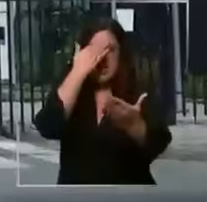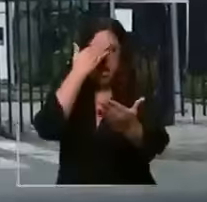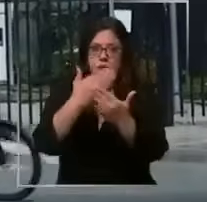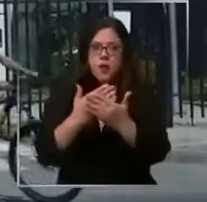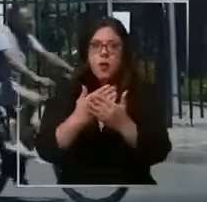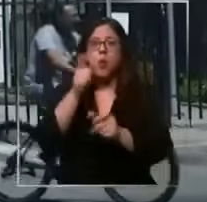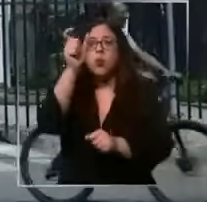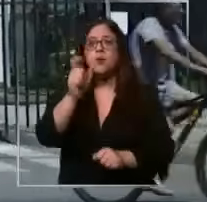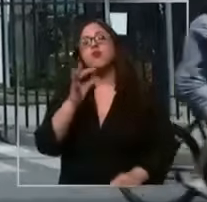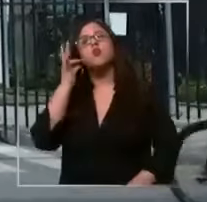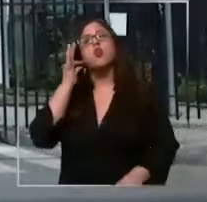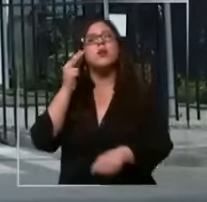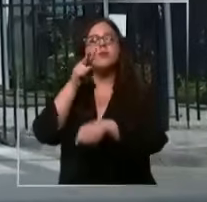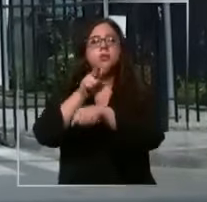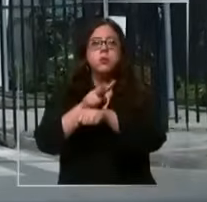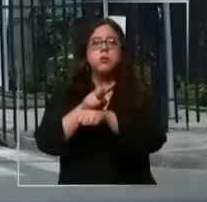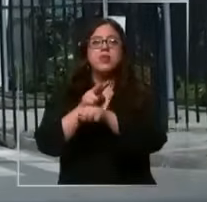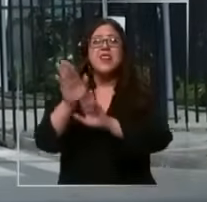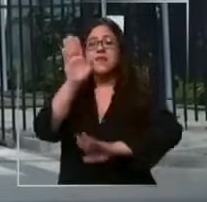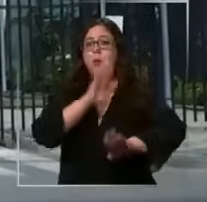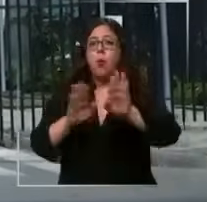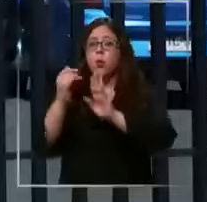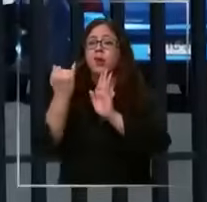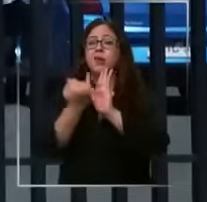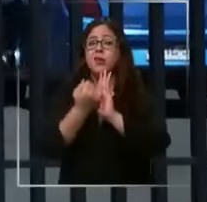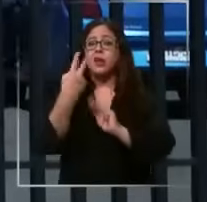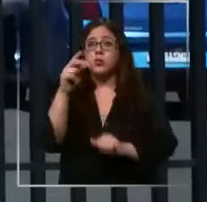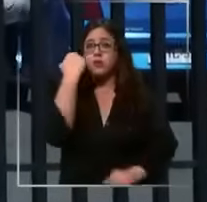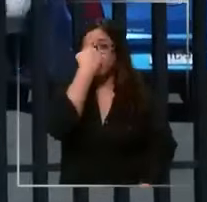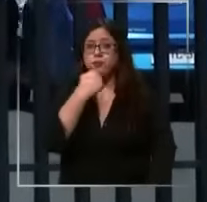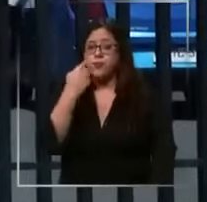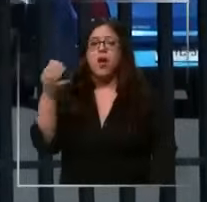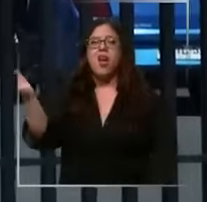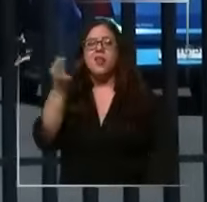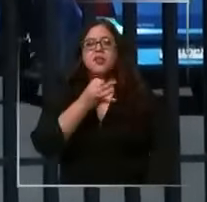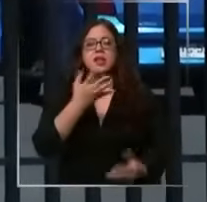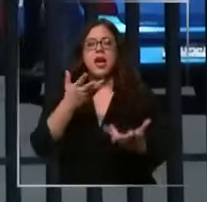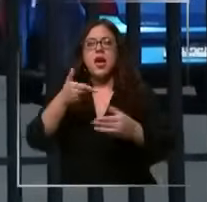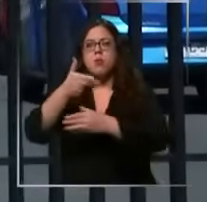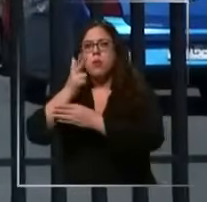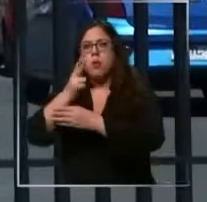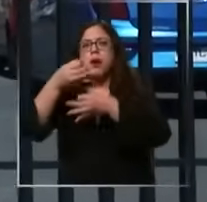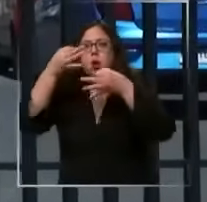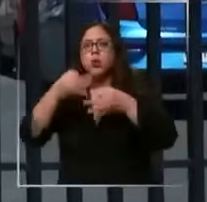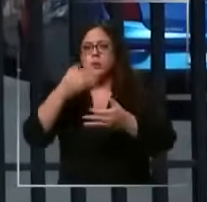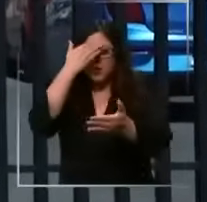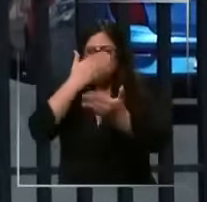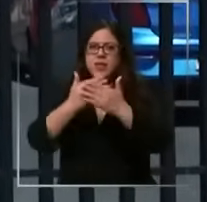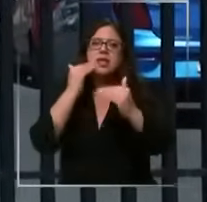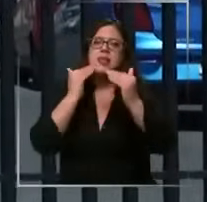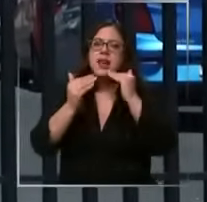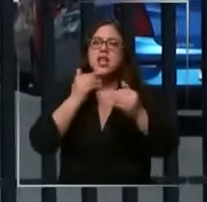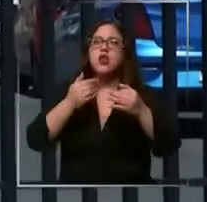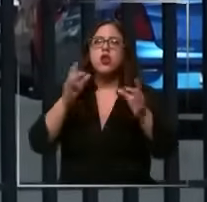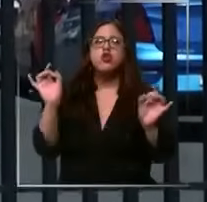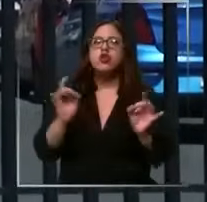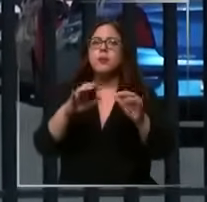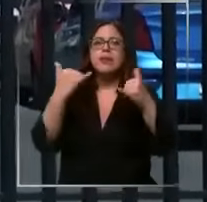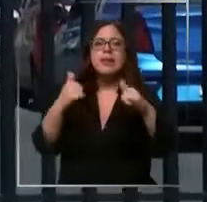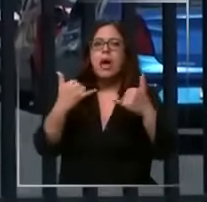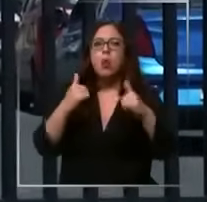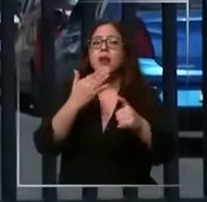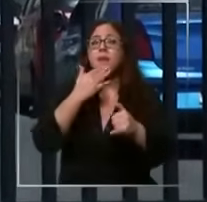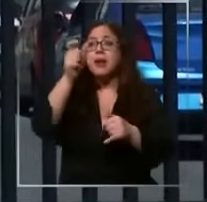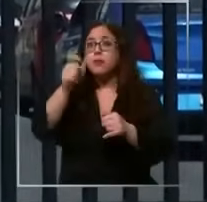Una vecina testigo que por seguridad protegeremos su identidad cuenta que hubo disparos, que el episodio fue frente a niños que ocupaban el área común y que al